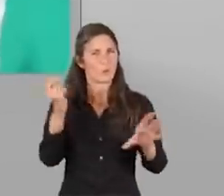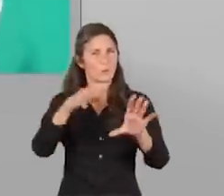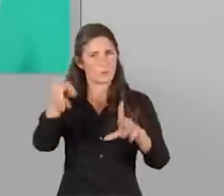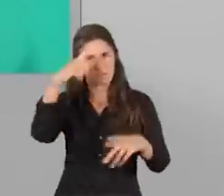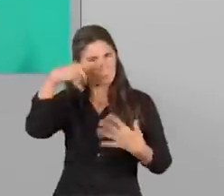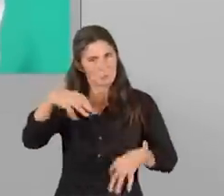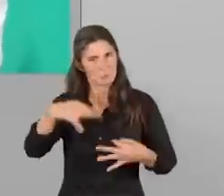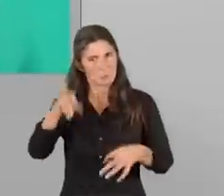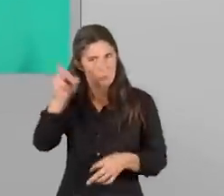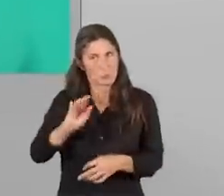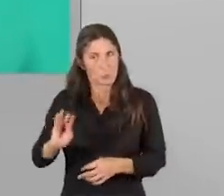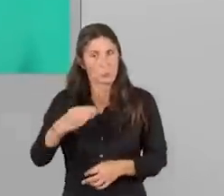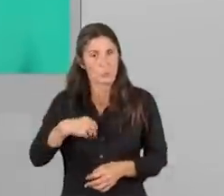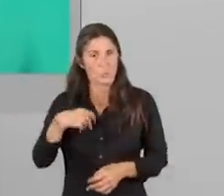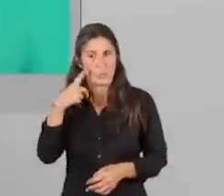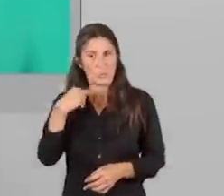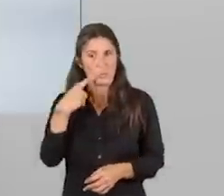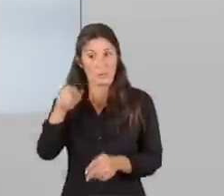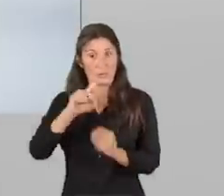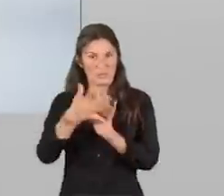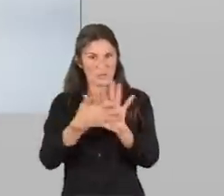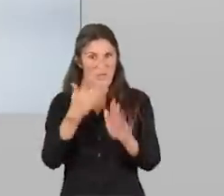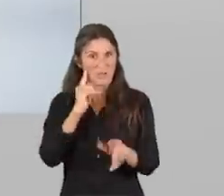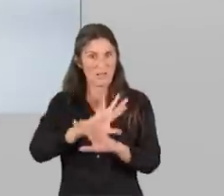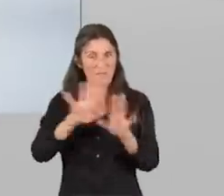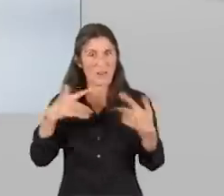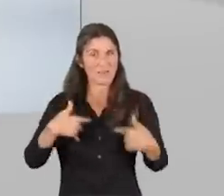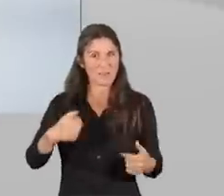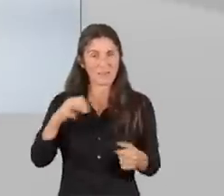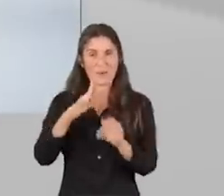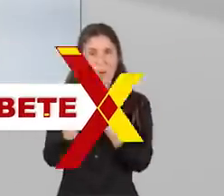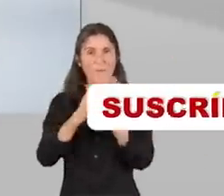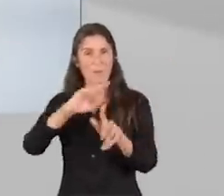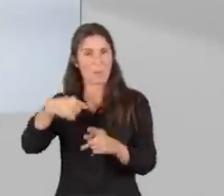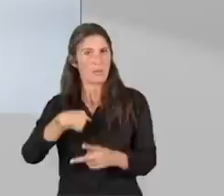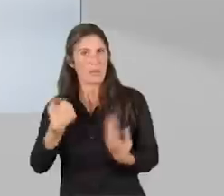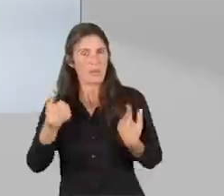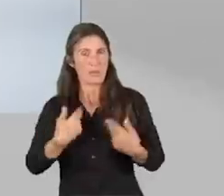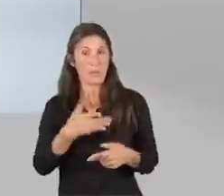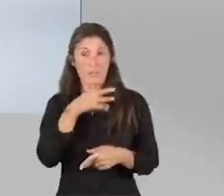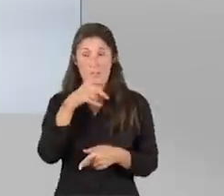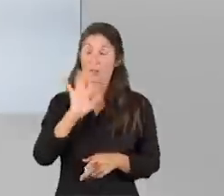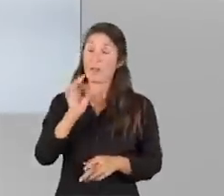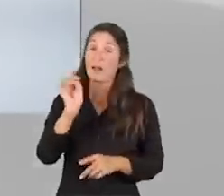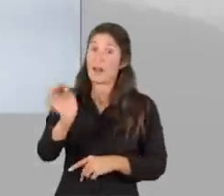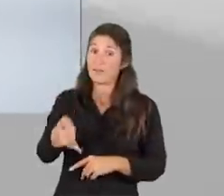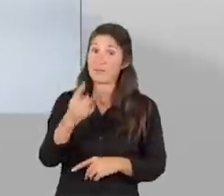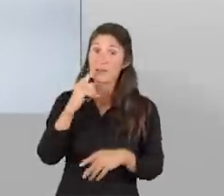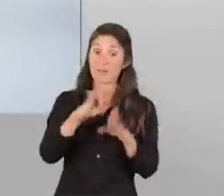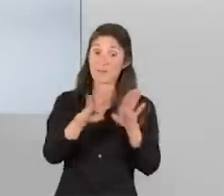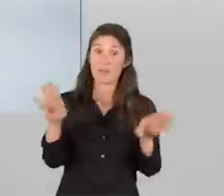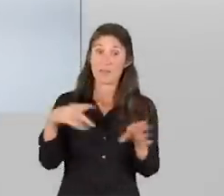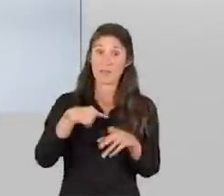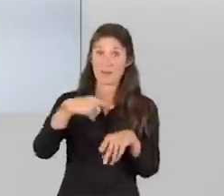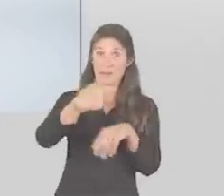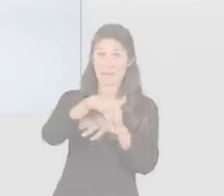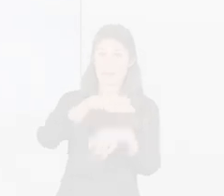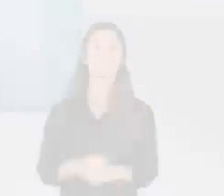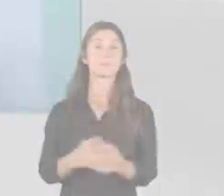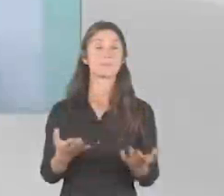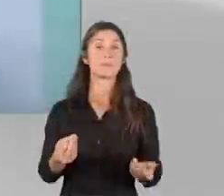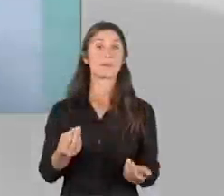dejamos con las imágenes pero antes recuerda suscribirte y dejarnos un like con esto ayudarás a que este vídeo llegue a muchísimas más personas